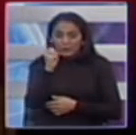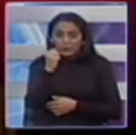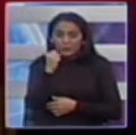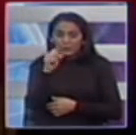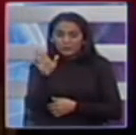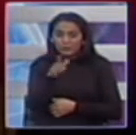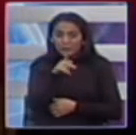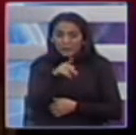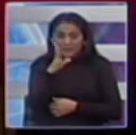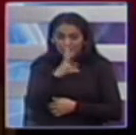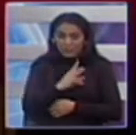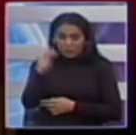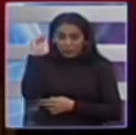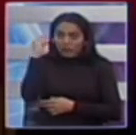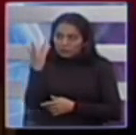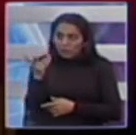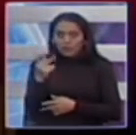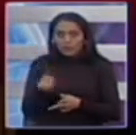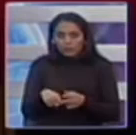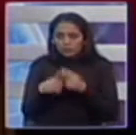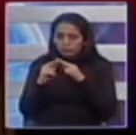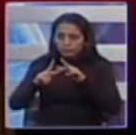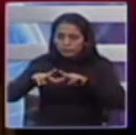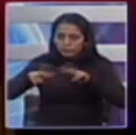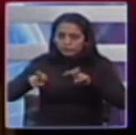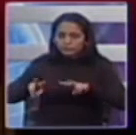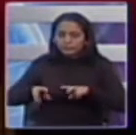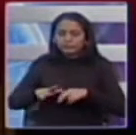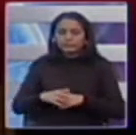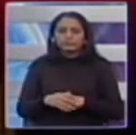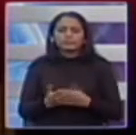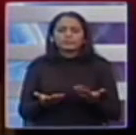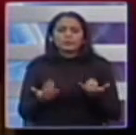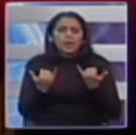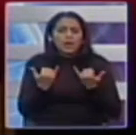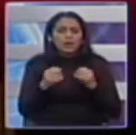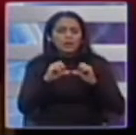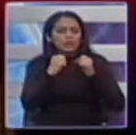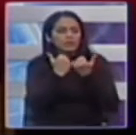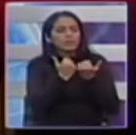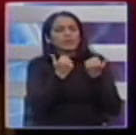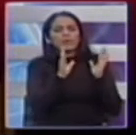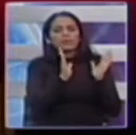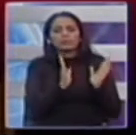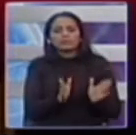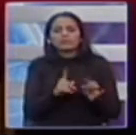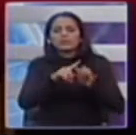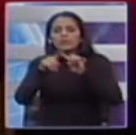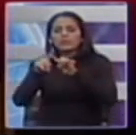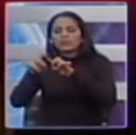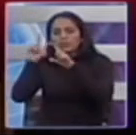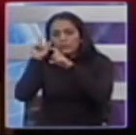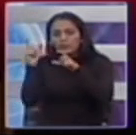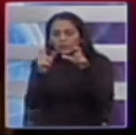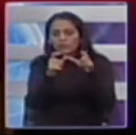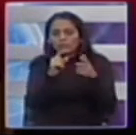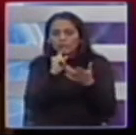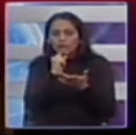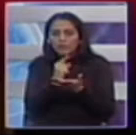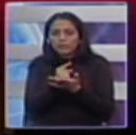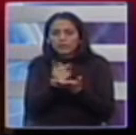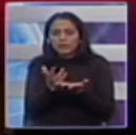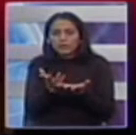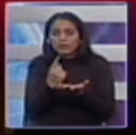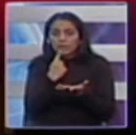dice, sí, nosotros hemos hecho nuestro trabajo para fiscalizar a través de la Asamblea, a través de la Comisión, pero recordemos que los dos casos